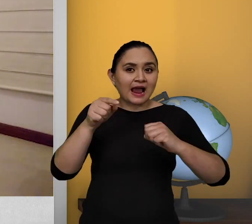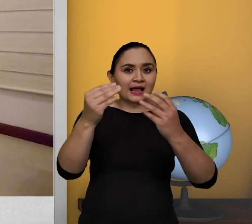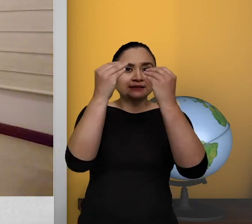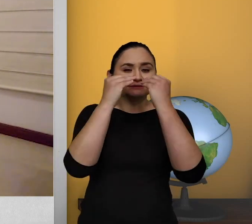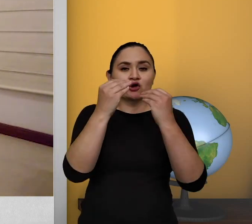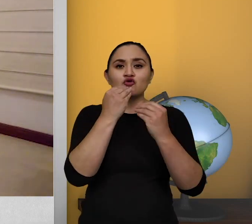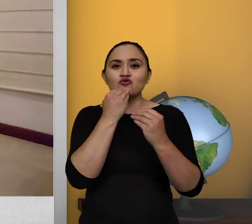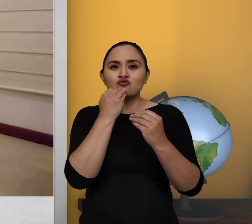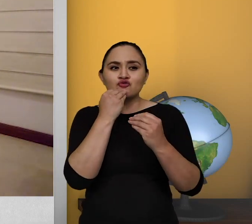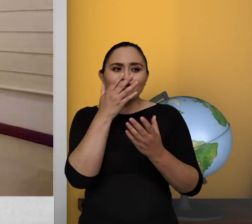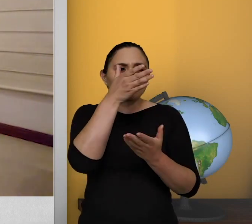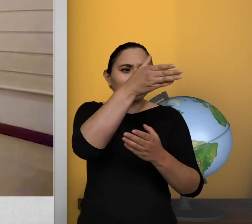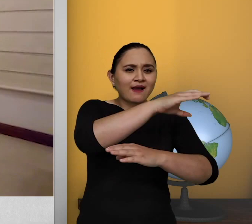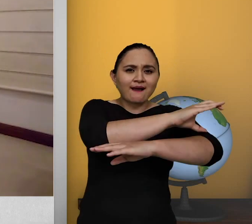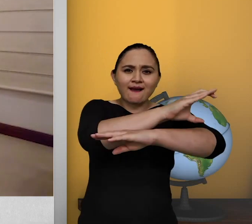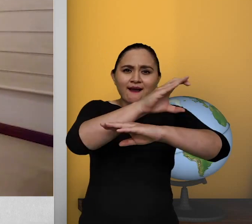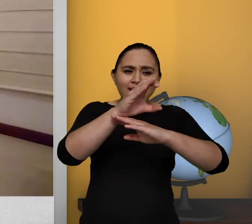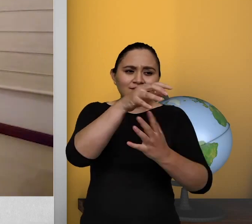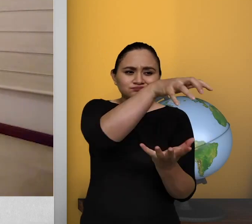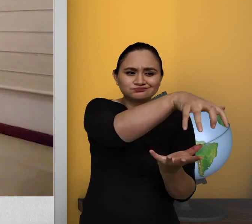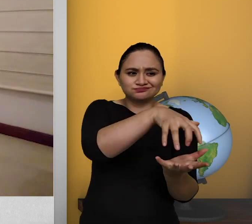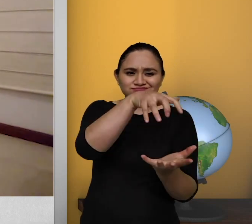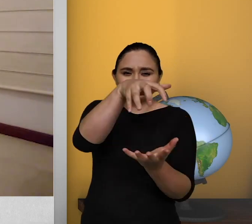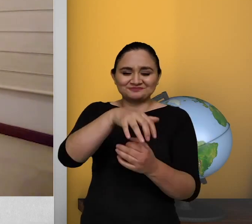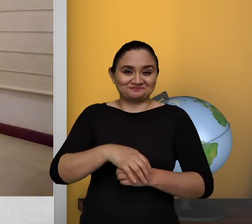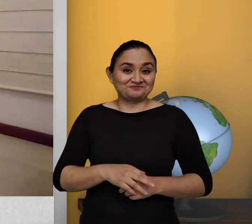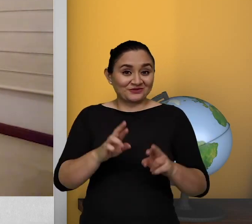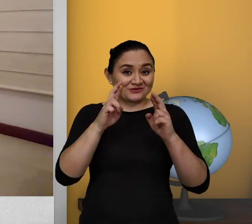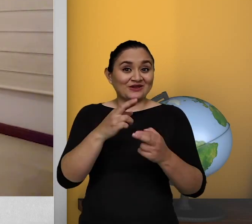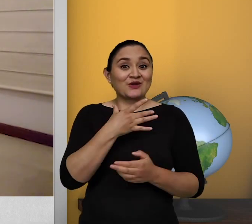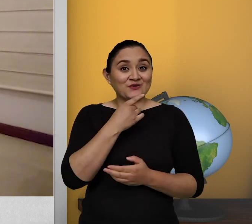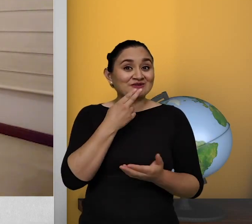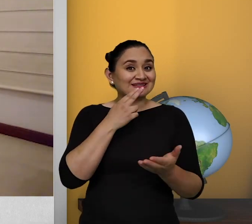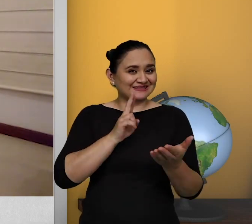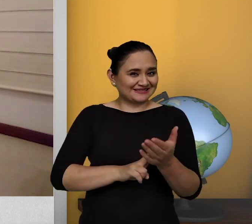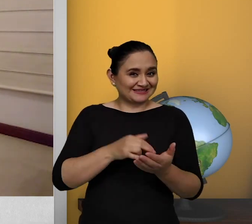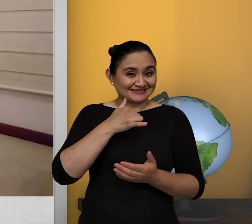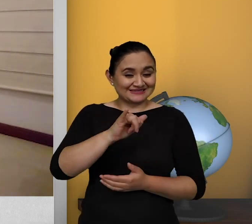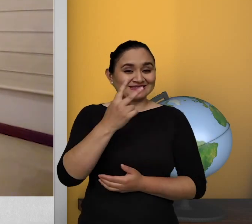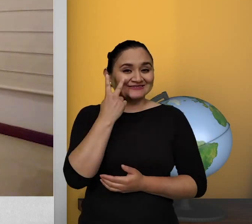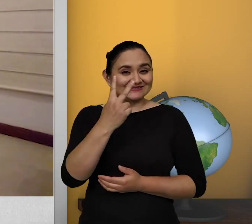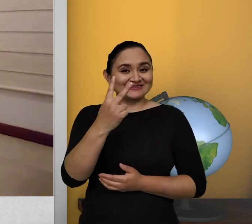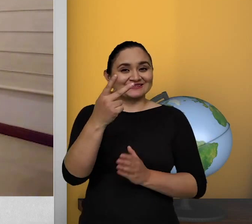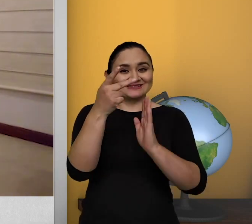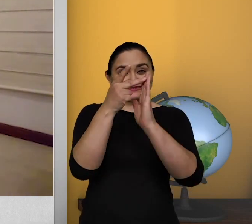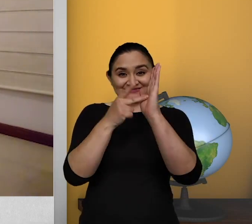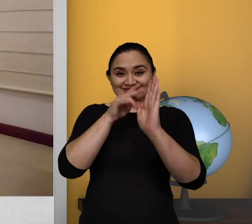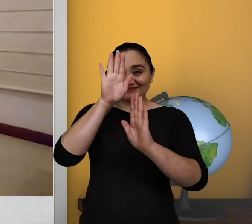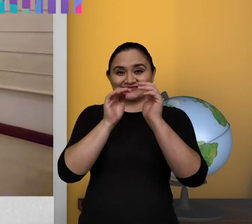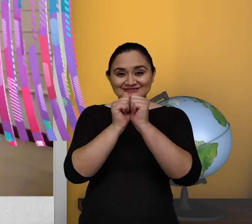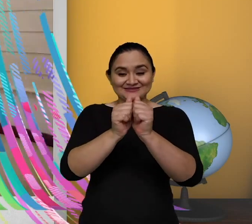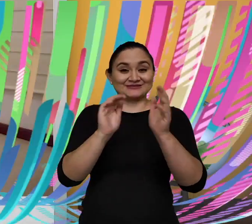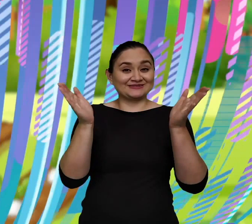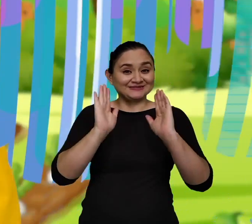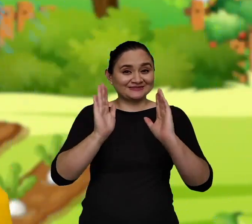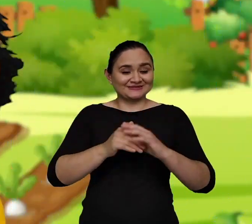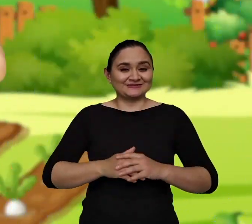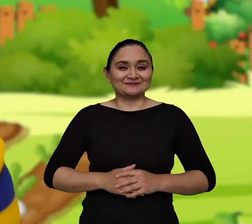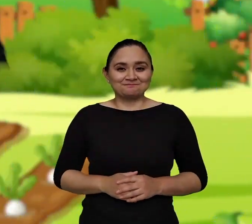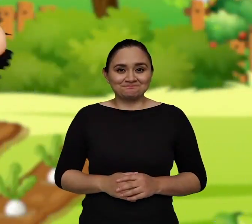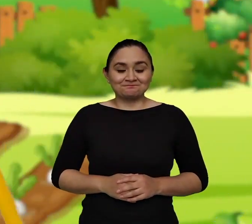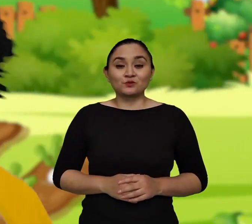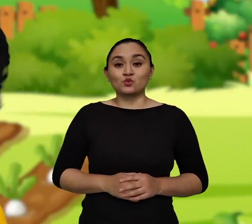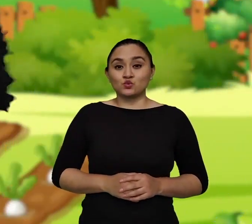vivo y en directo. Espero que les haya gustado la carta. Sigan viendo Educa Contigo. ¡Chao!